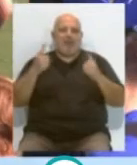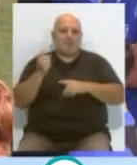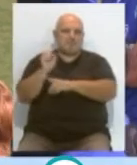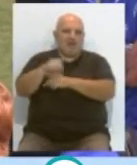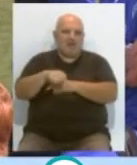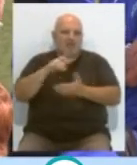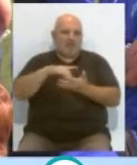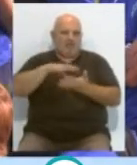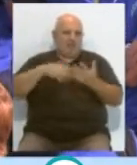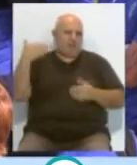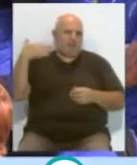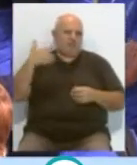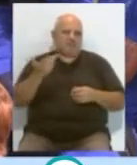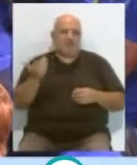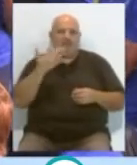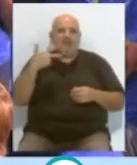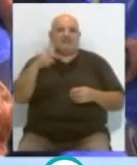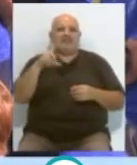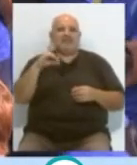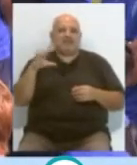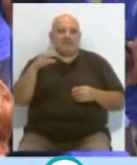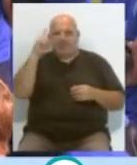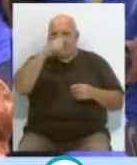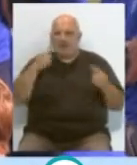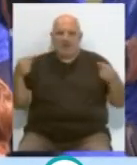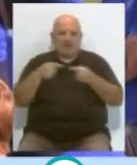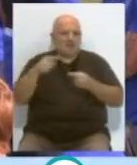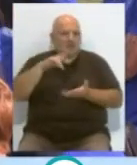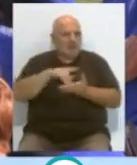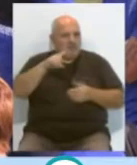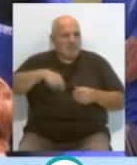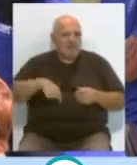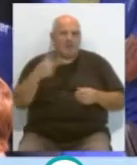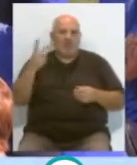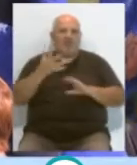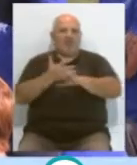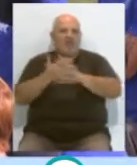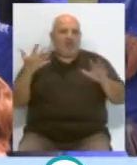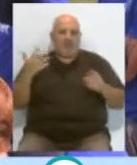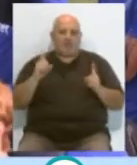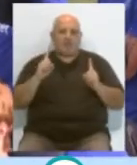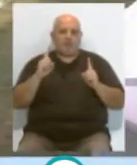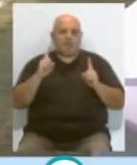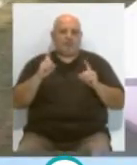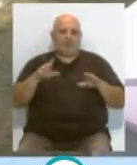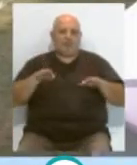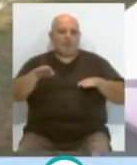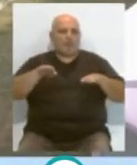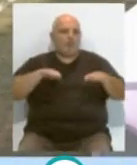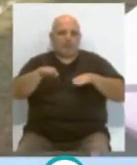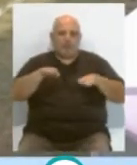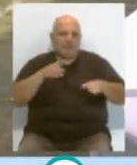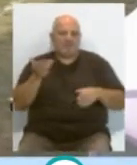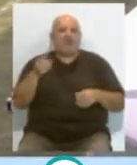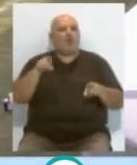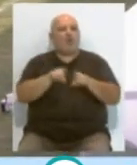el ejemplo de ese año, yo creo, del Chelsea jugando contra el Madrid, ¿no? Que prácticamente iban a dos velocidades por delante del equipo blanco, ¿no? Yo creo que hay